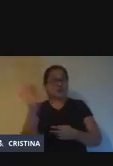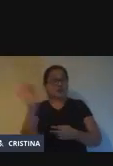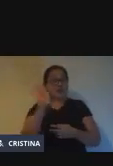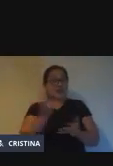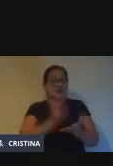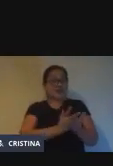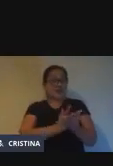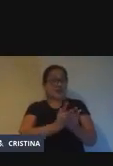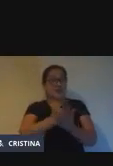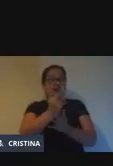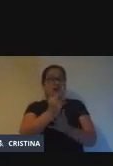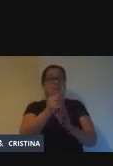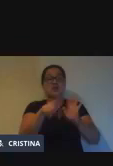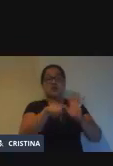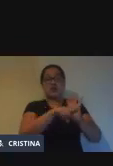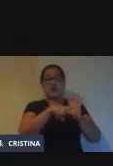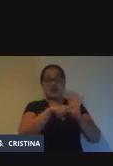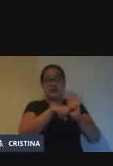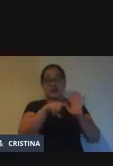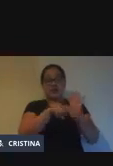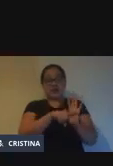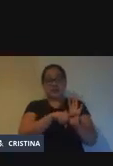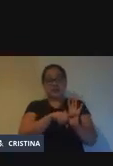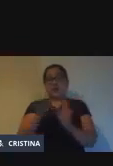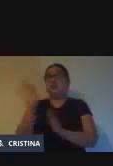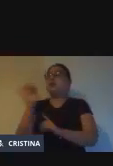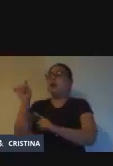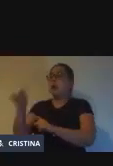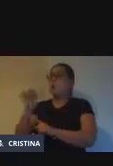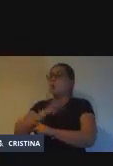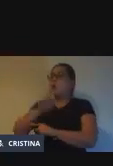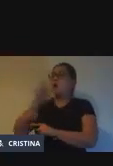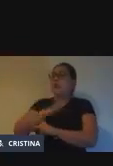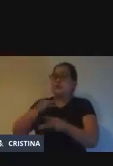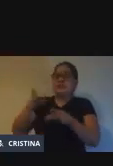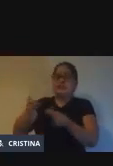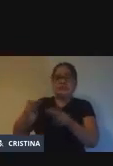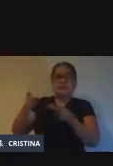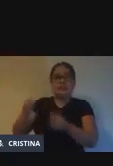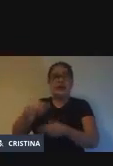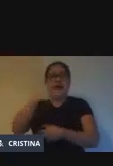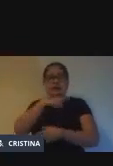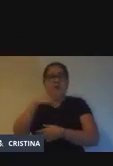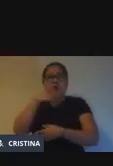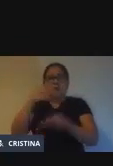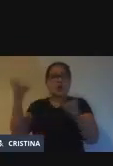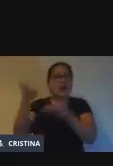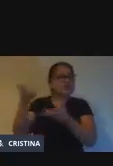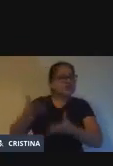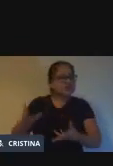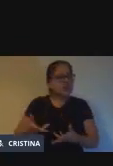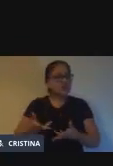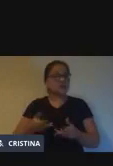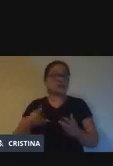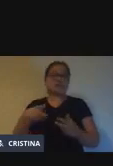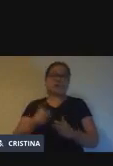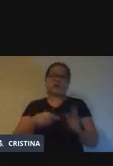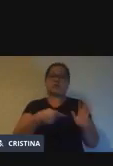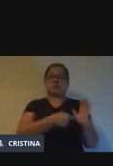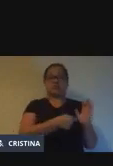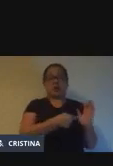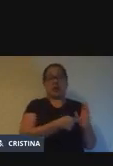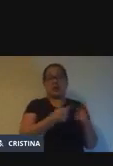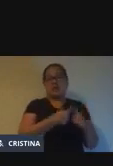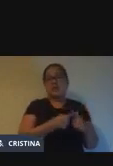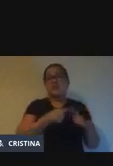hacia el nocivo, ¿verdad? Porque una cosa es, pues, ser proactiva y otra es tener una reacción